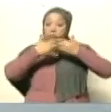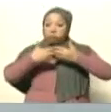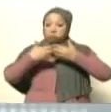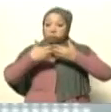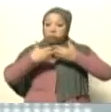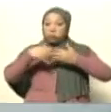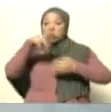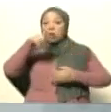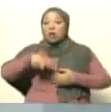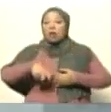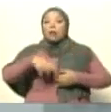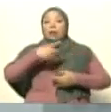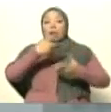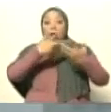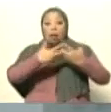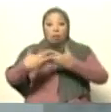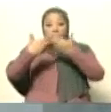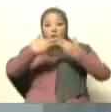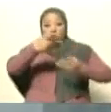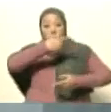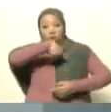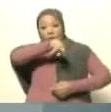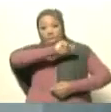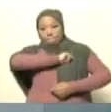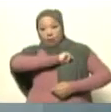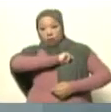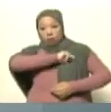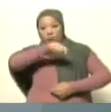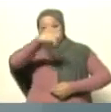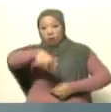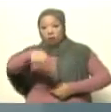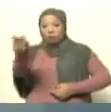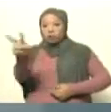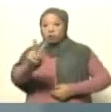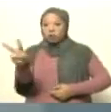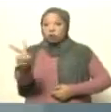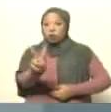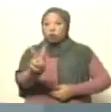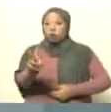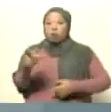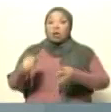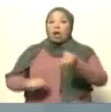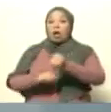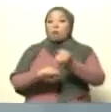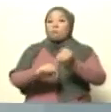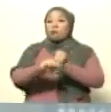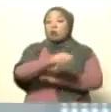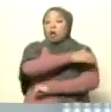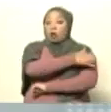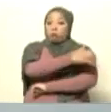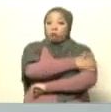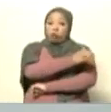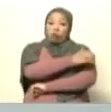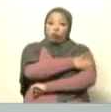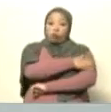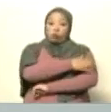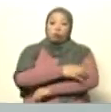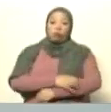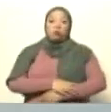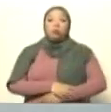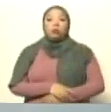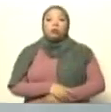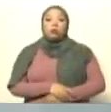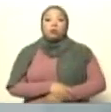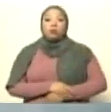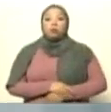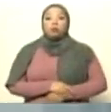y al embajador de España, un señor apellido Viturro, que fueron los artífices del golpe contra el comandante Chávez y contra nuestro pueblo.